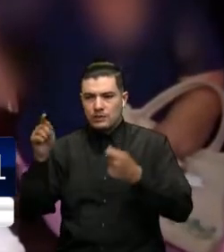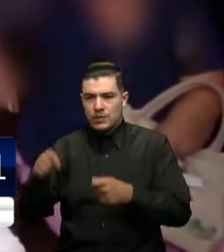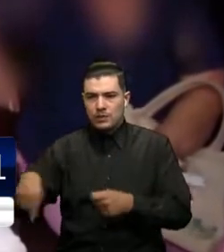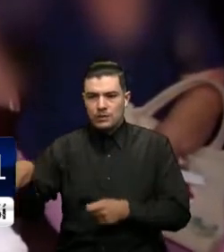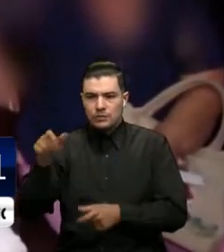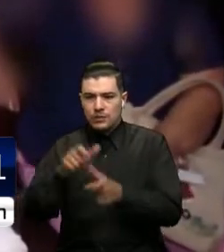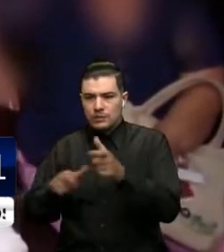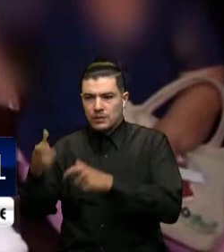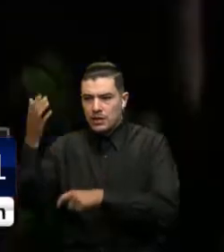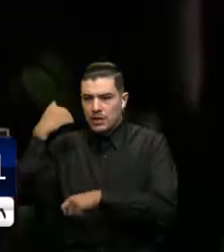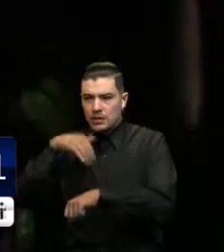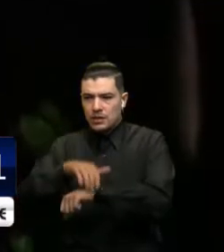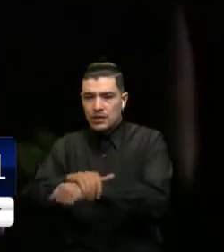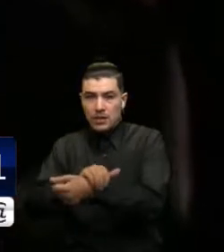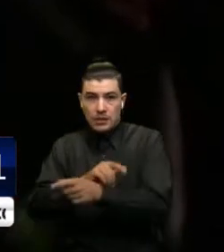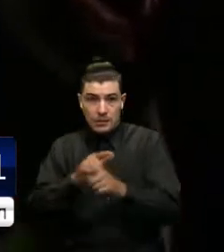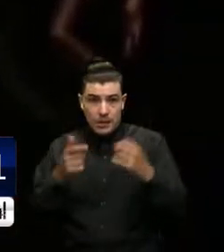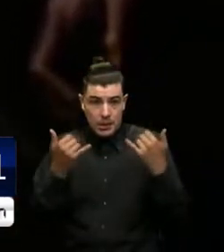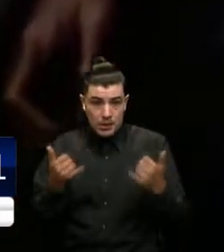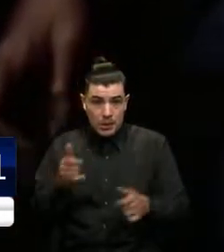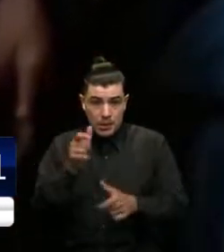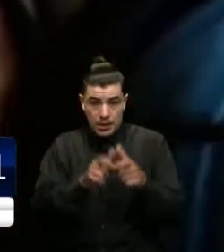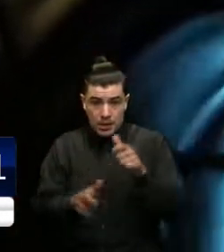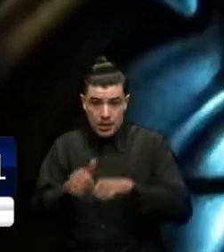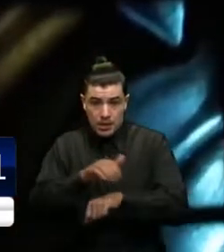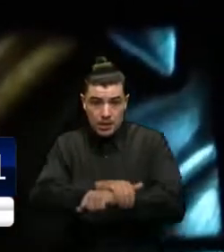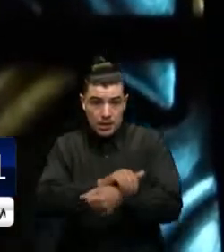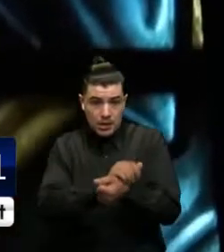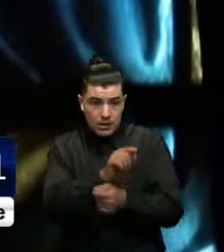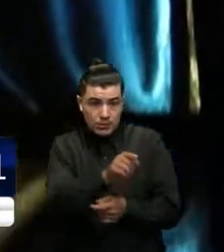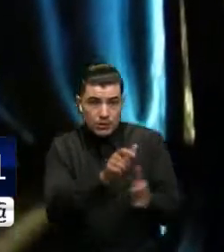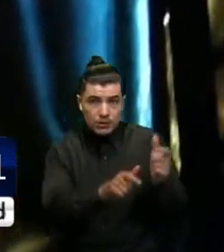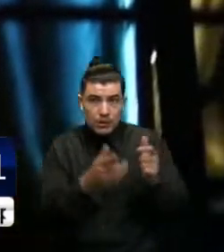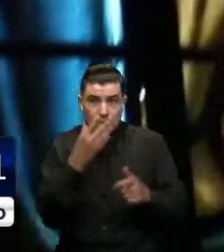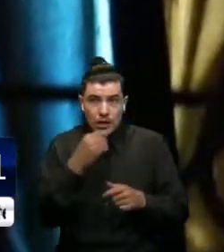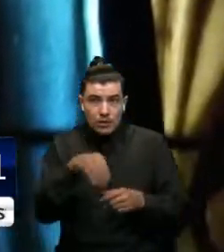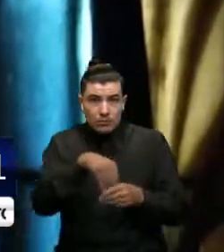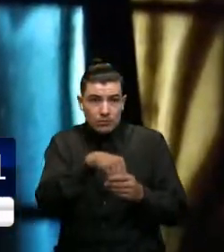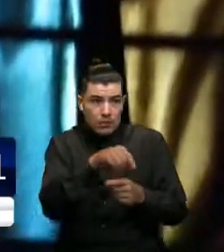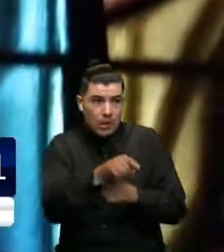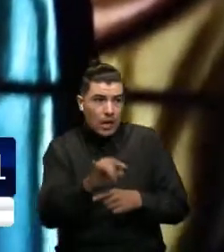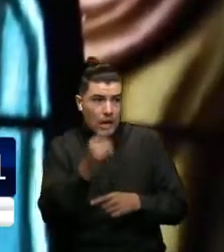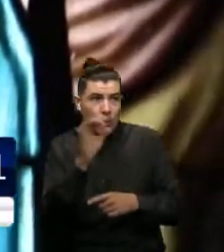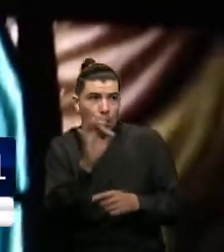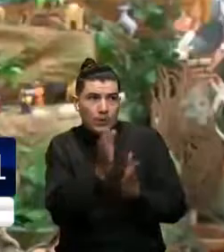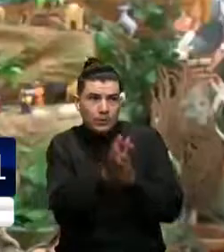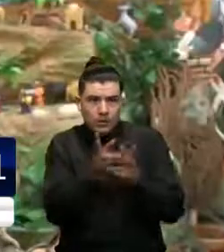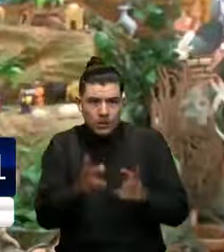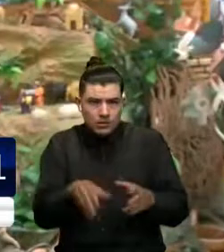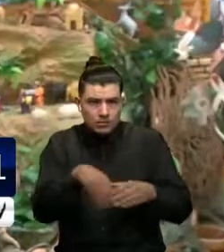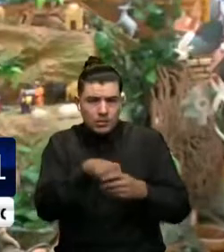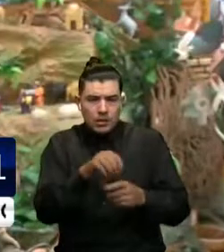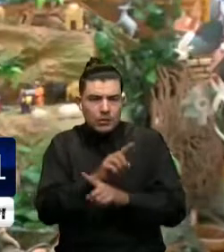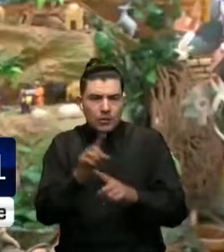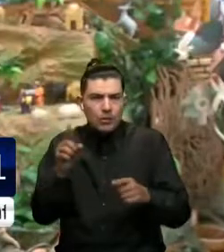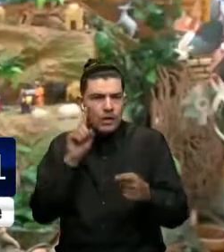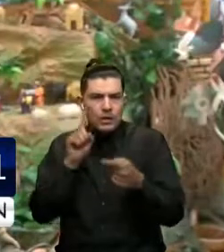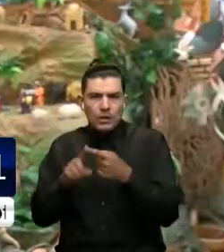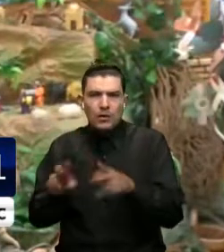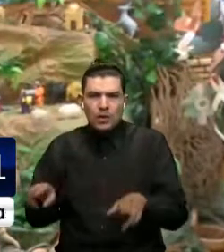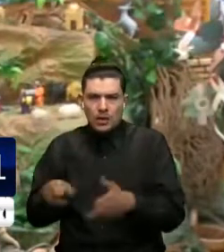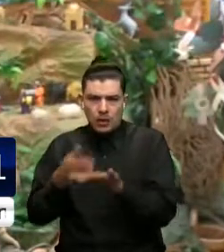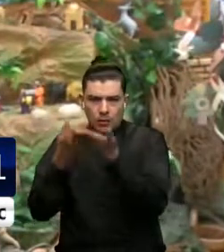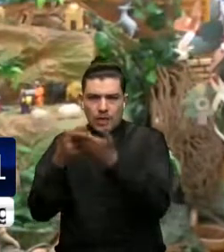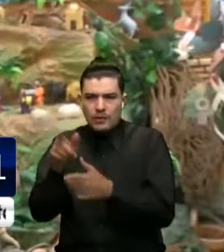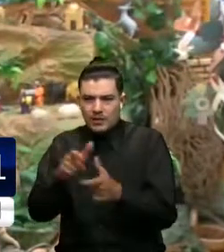momento no se han registrado capturas por la toma de la catedral de bucaramanga la prioridad era rescatar a unas personas que